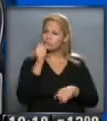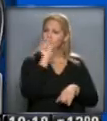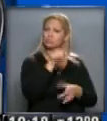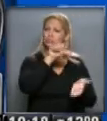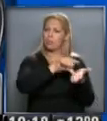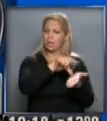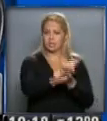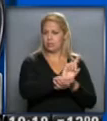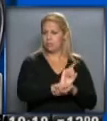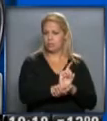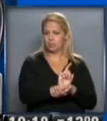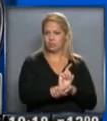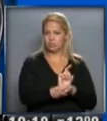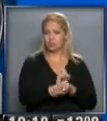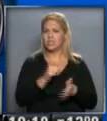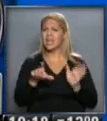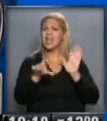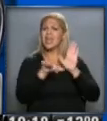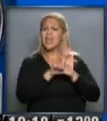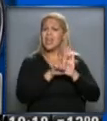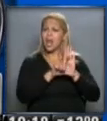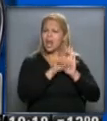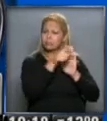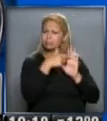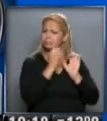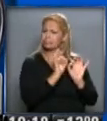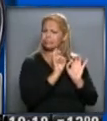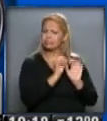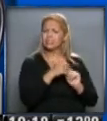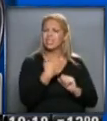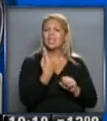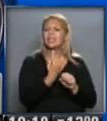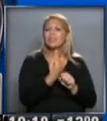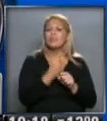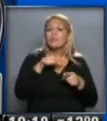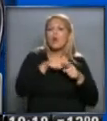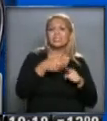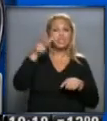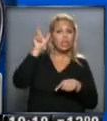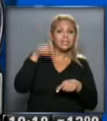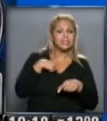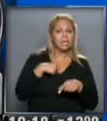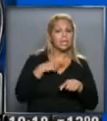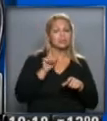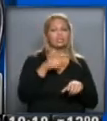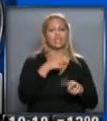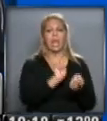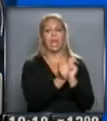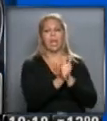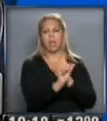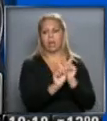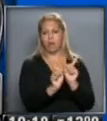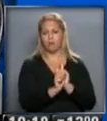país, dejó una constitución tan pero tan atada que ahora los políticos chilenos ni siquiera se atreven a tocarla. En este